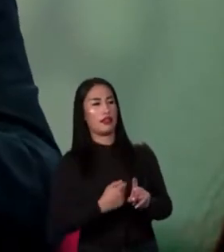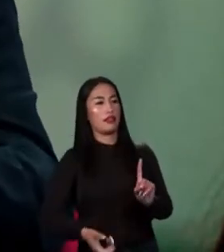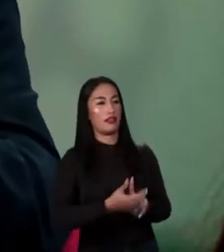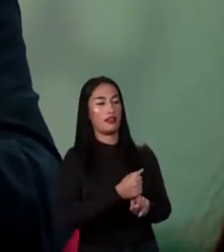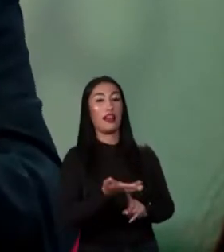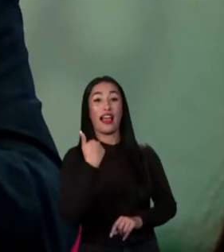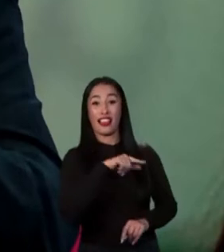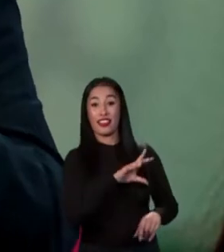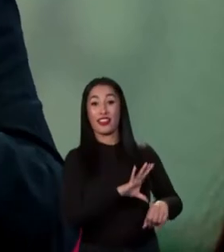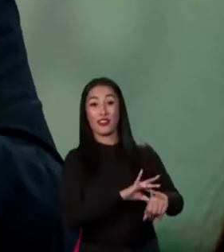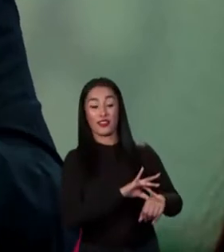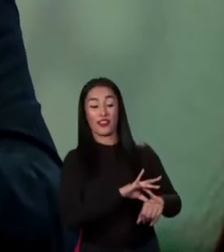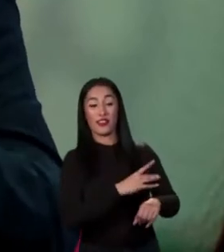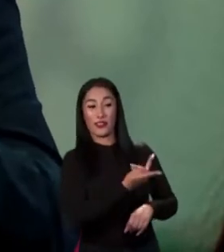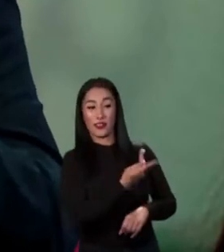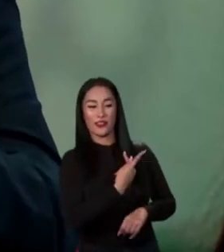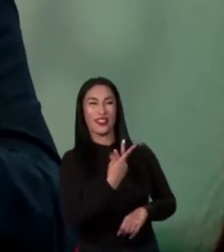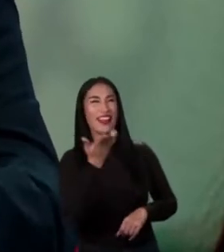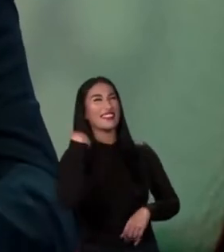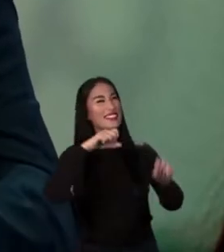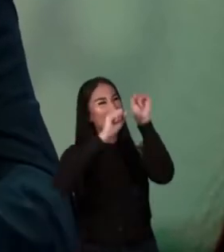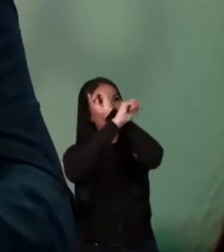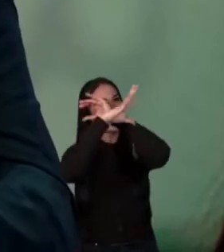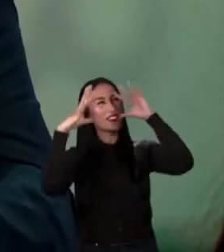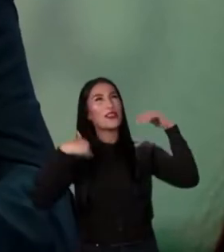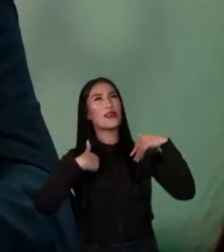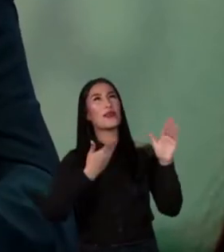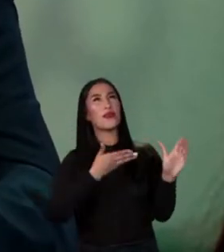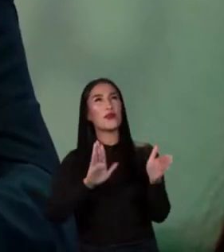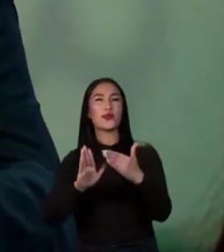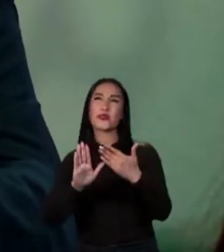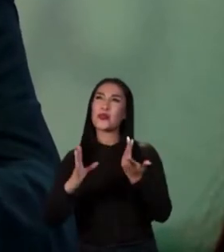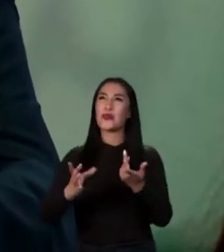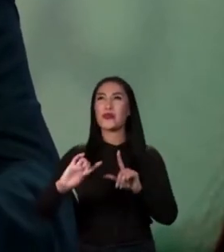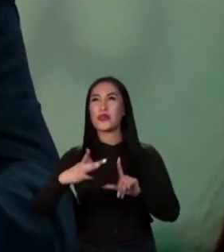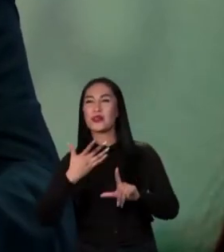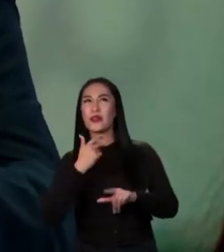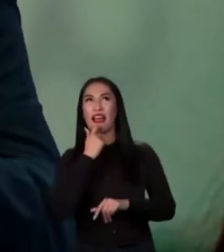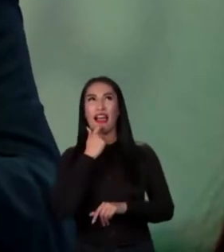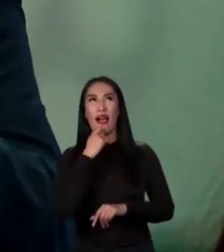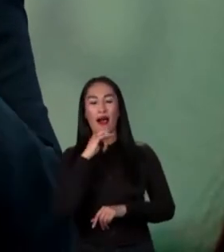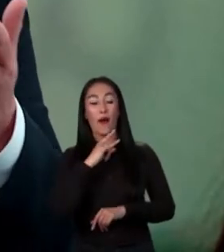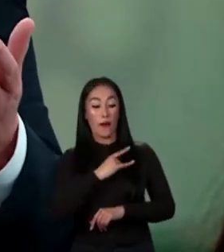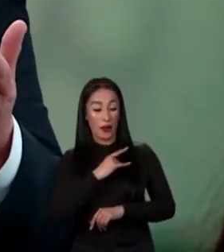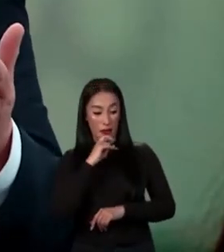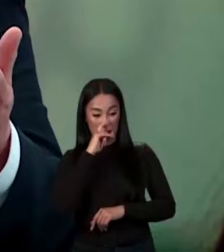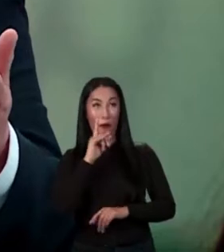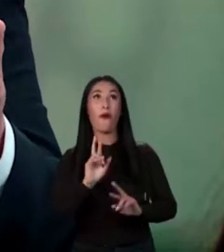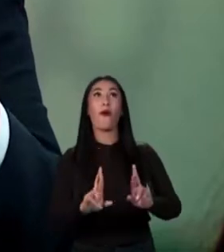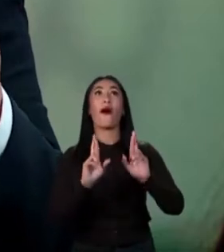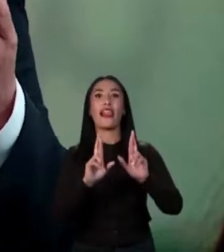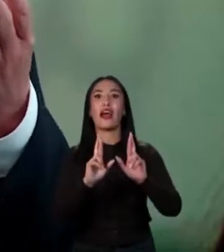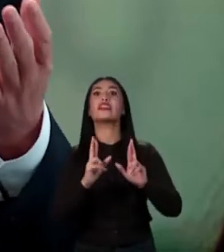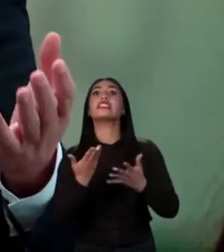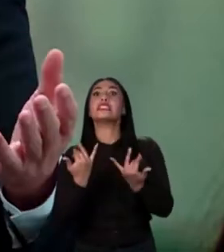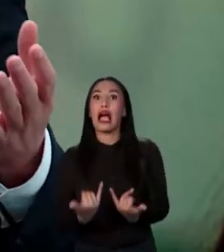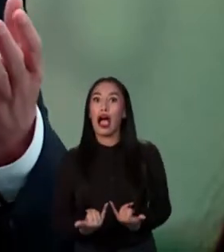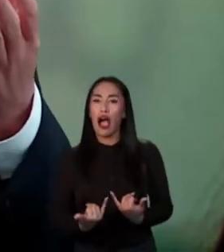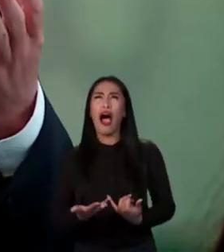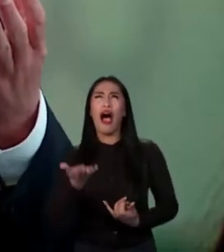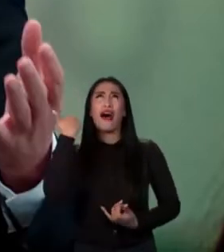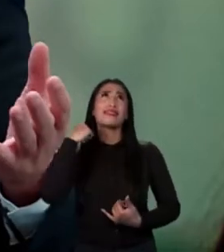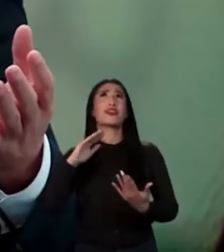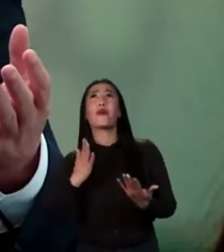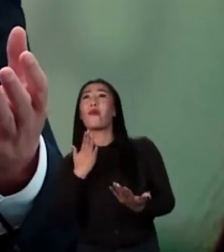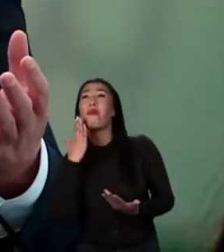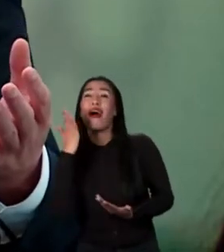navidad ser por primera vez soñando que podía hacer un curso de virtual con la universidad javeriana hoy casi hicimos un curso un book que